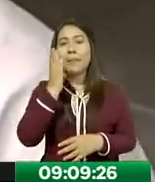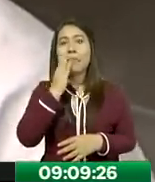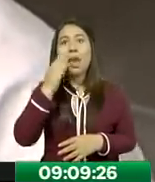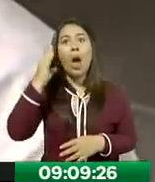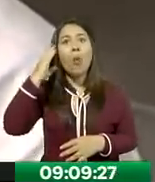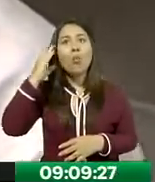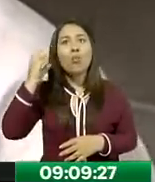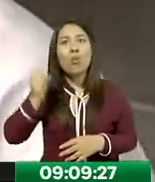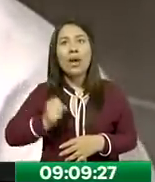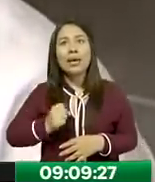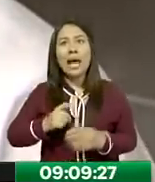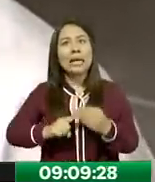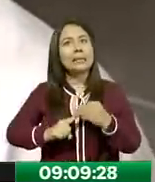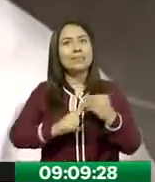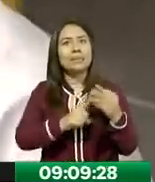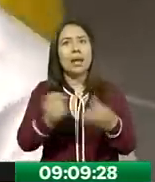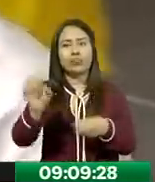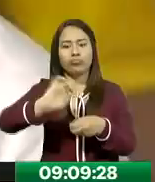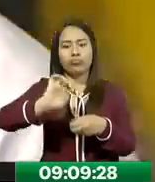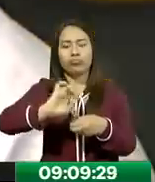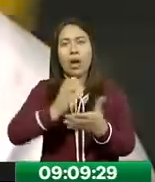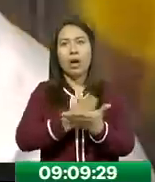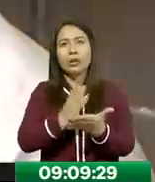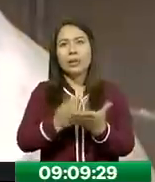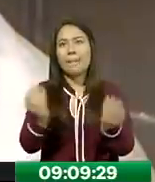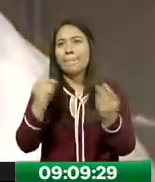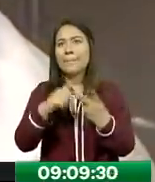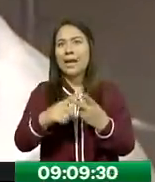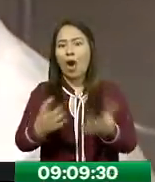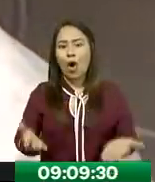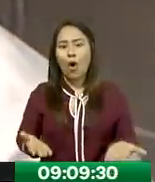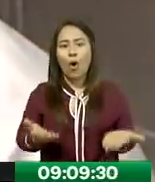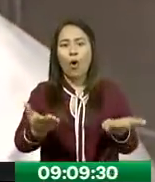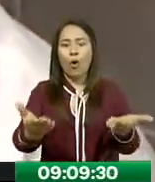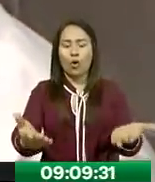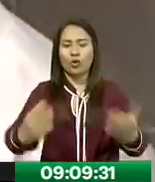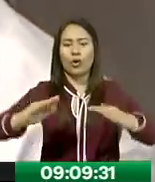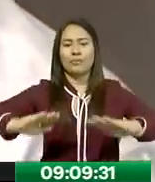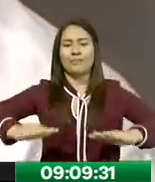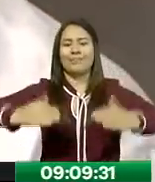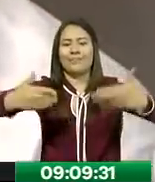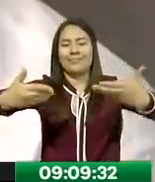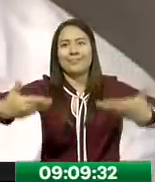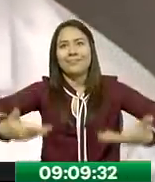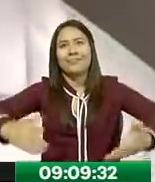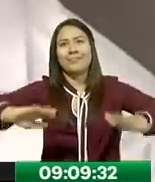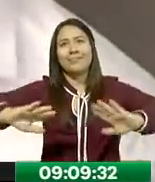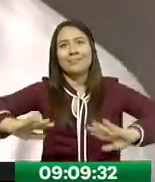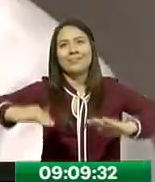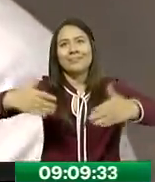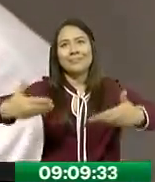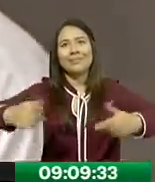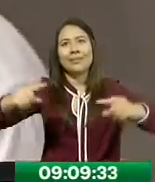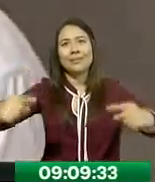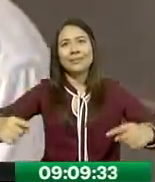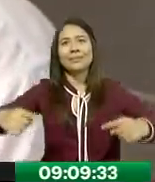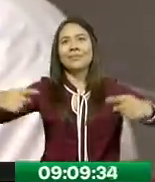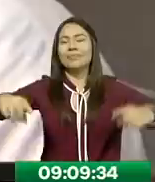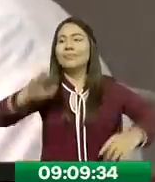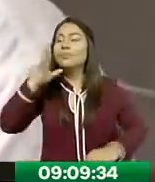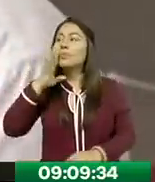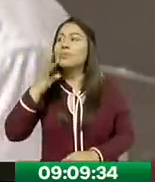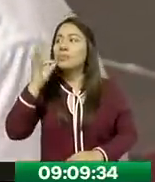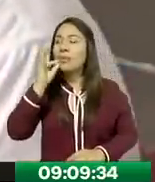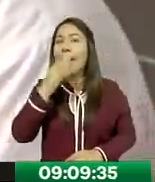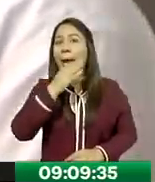le pusieron un toque especial. Y aparte de eso, el complemento es el horno, que es a leña. Entonces eso le da un sabor inconfundible, ¿no? El pan